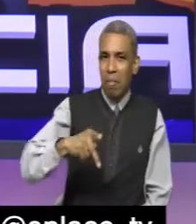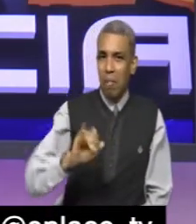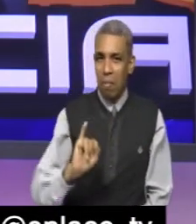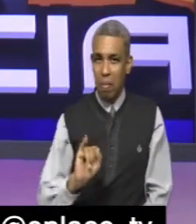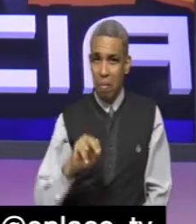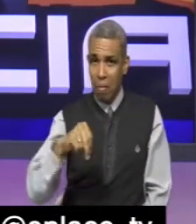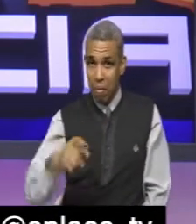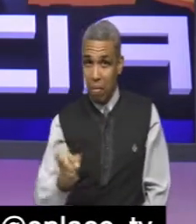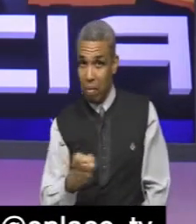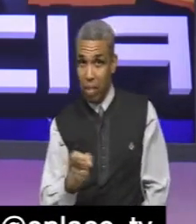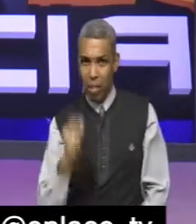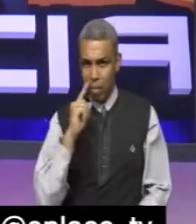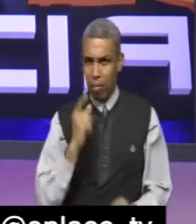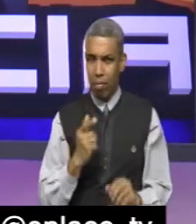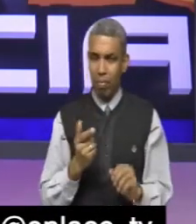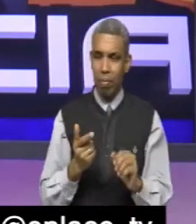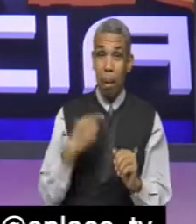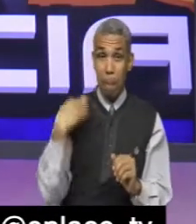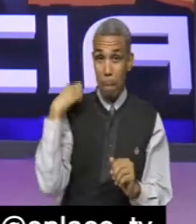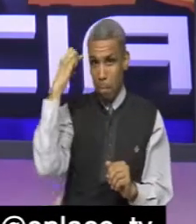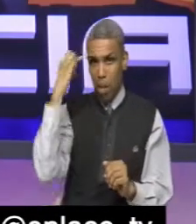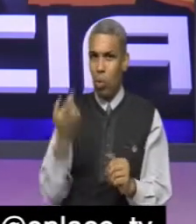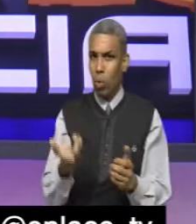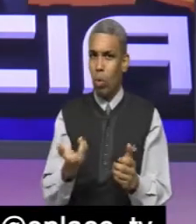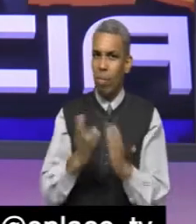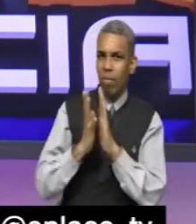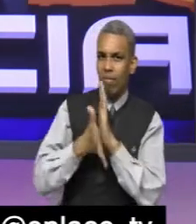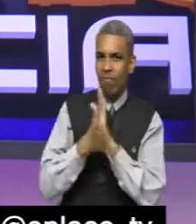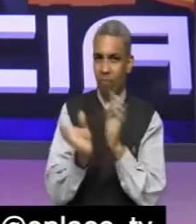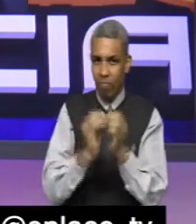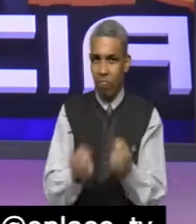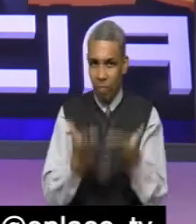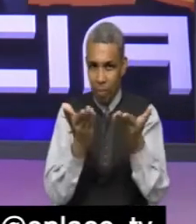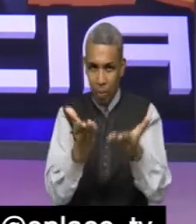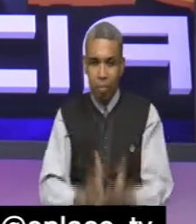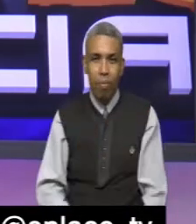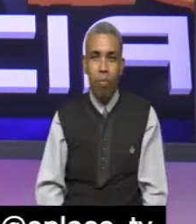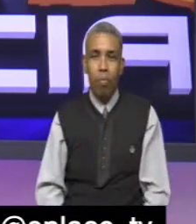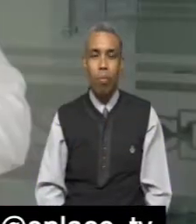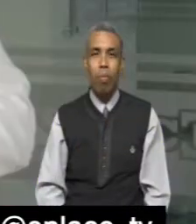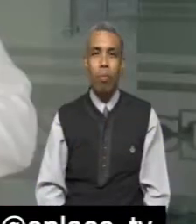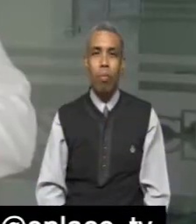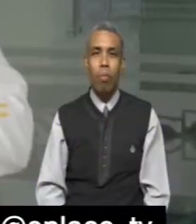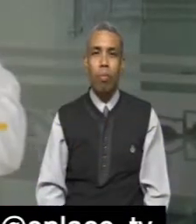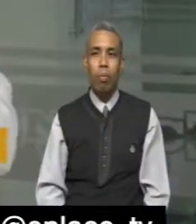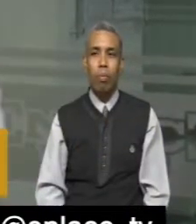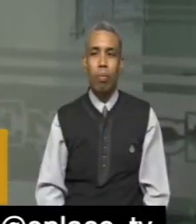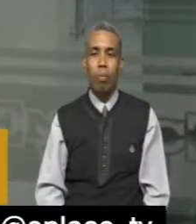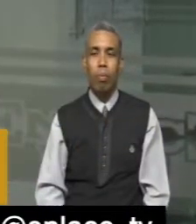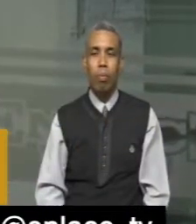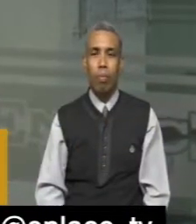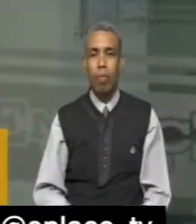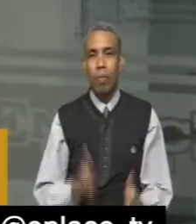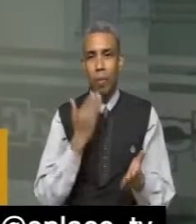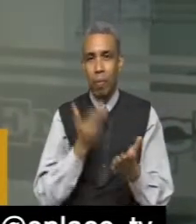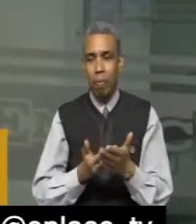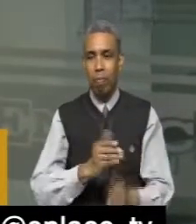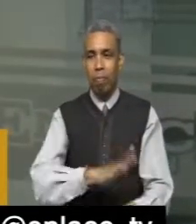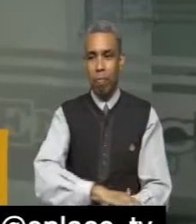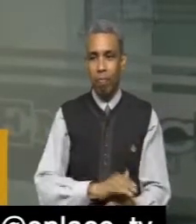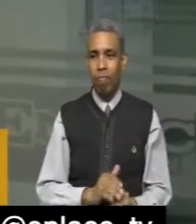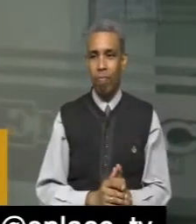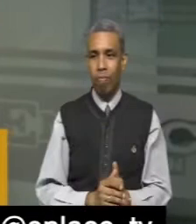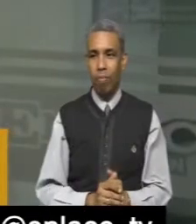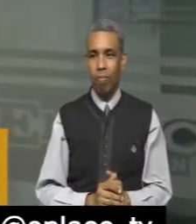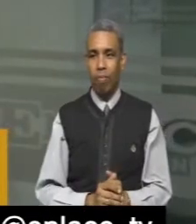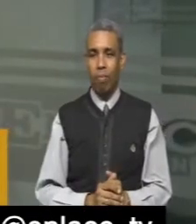del evento y nos cuenta de qué se trata. Adelante, Pedro, con la información. Buenas tardes. Saludos, buenas tardes a mis compañeros en estudios y a nuestra amable teleaudiencia